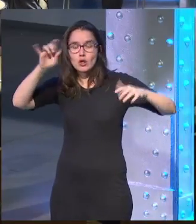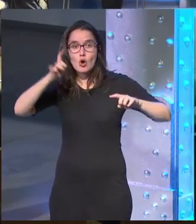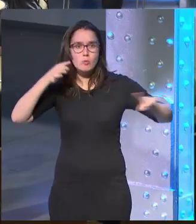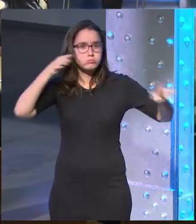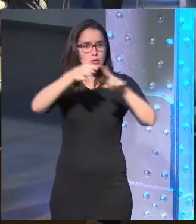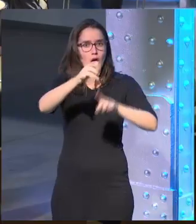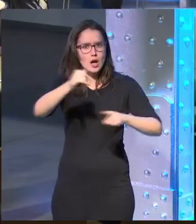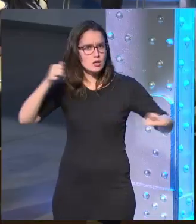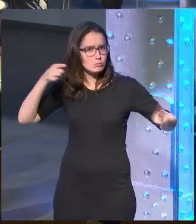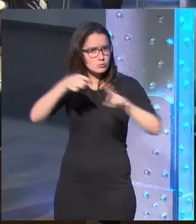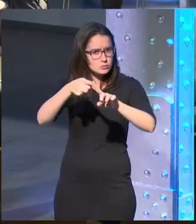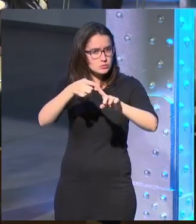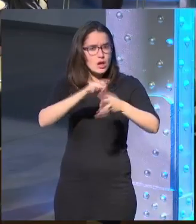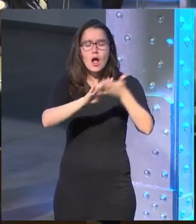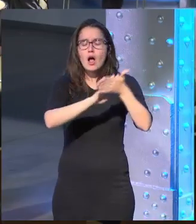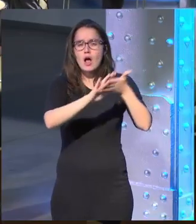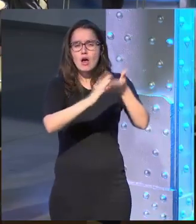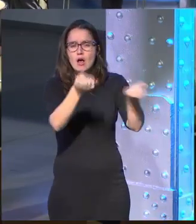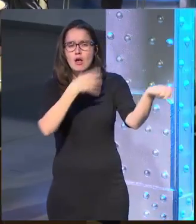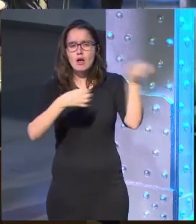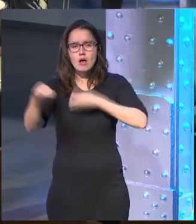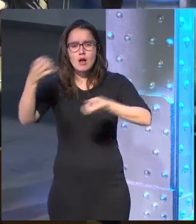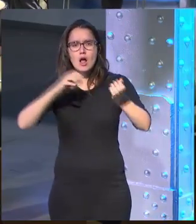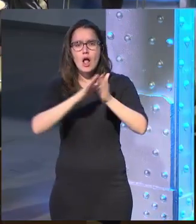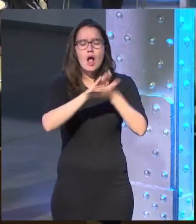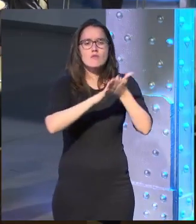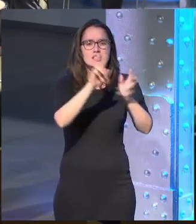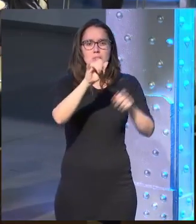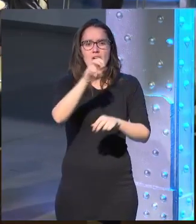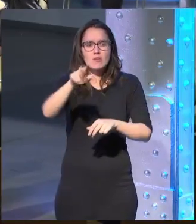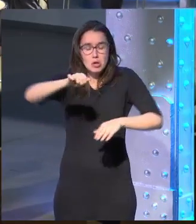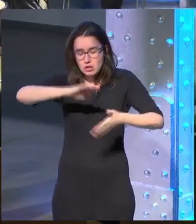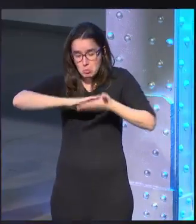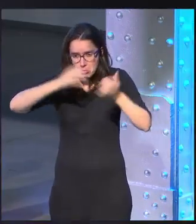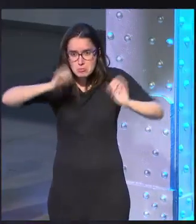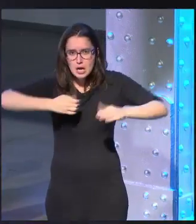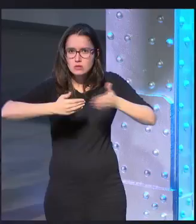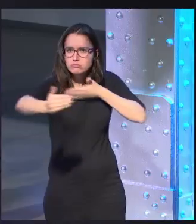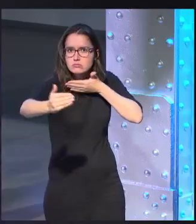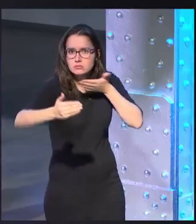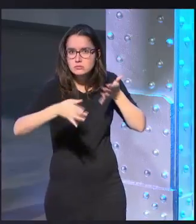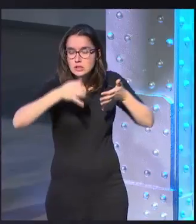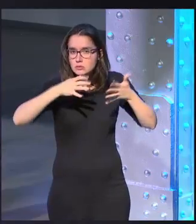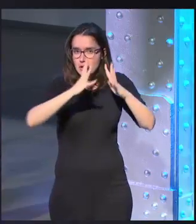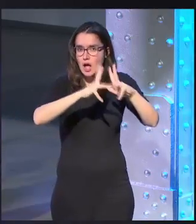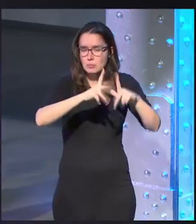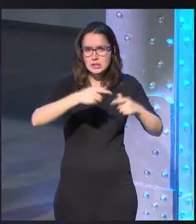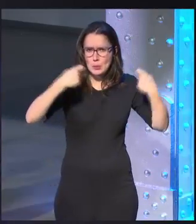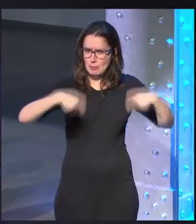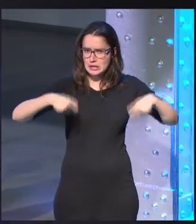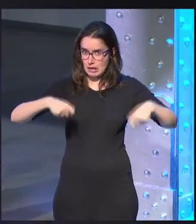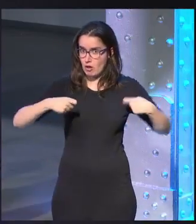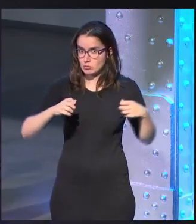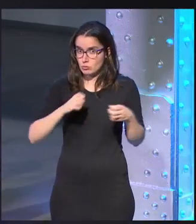ella. Le hablan de no sé qué, incluso les hablan del IVA y bueno, pues el IVA ya hablaremos, porque es verdad que la administración es muy pesada en